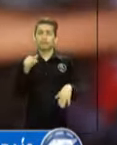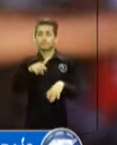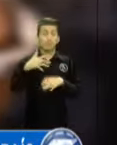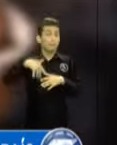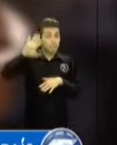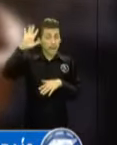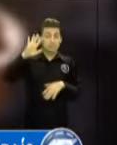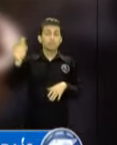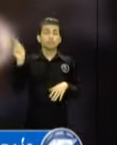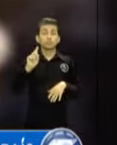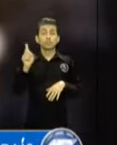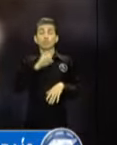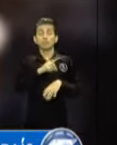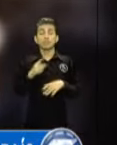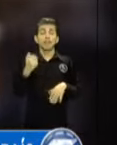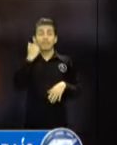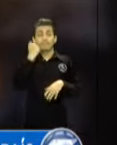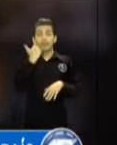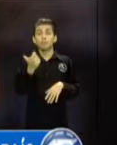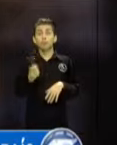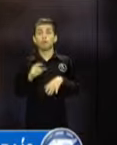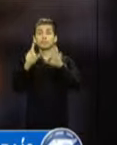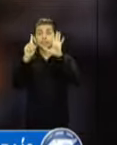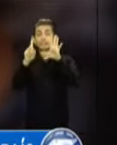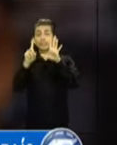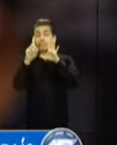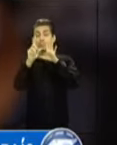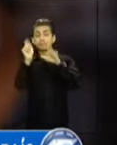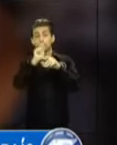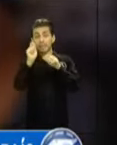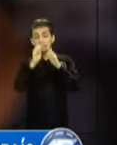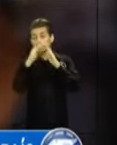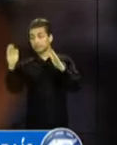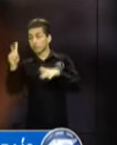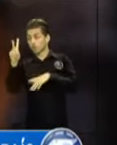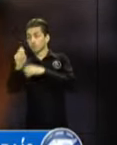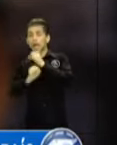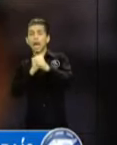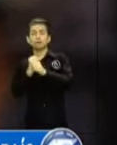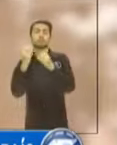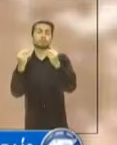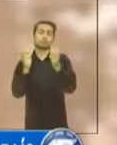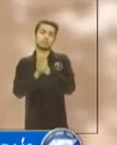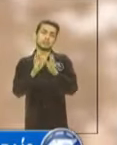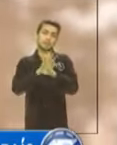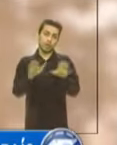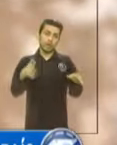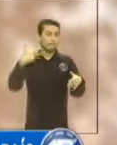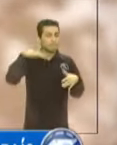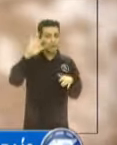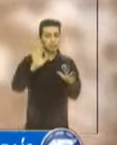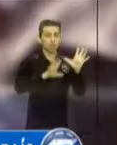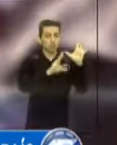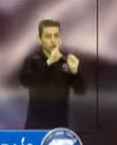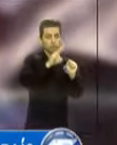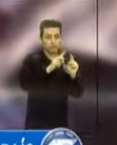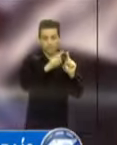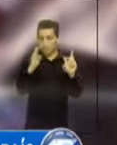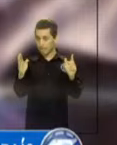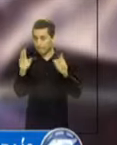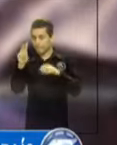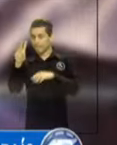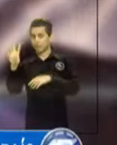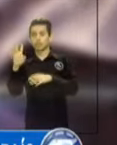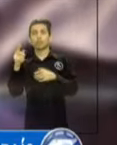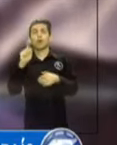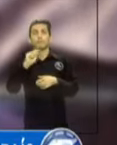menores de 6 meses a 2 años de edad, principalmente en el grupo de 12 a 24 meses. Mientras tanto, el 12% de estos